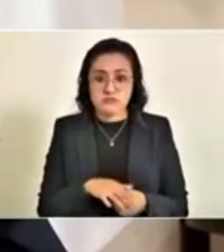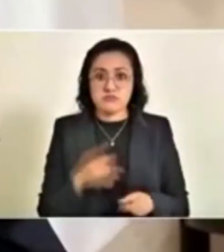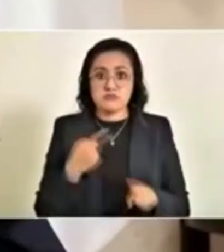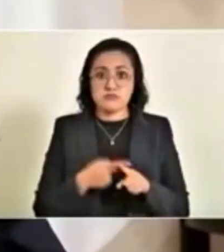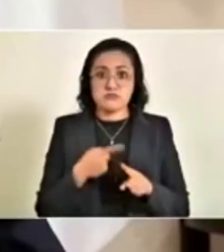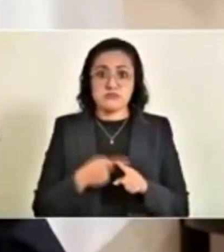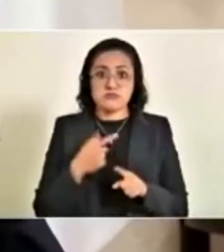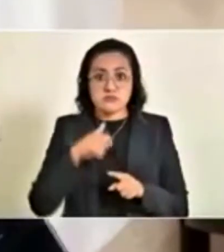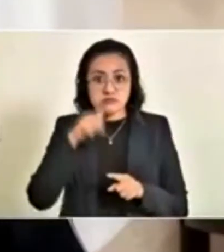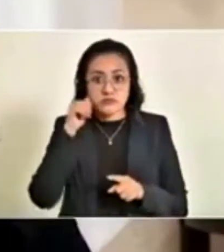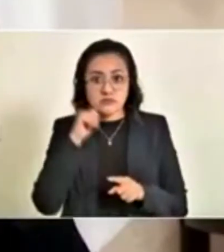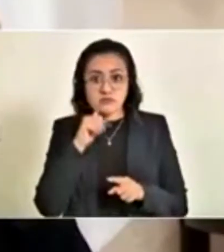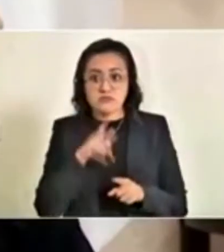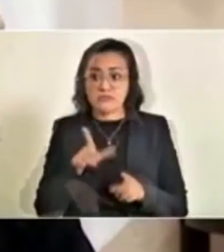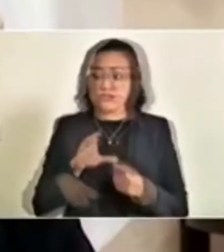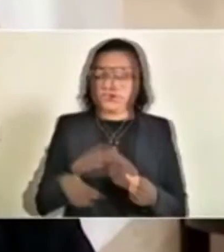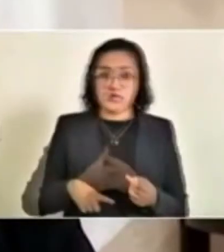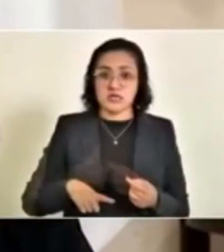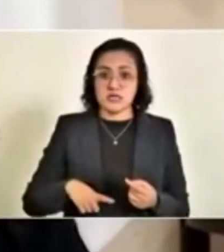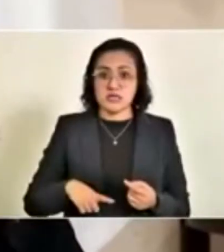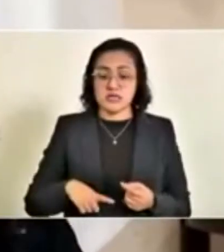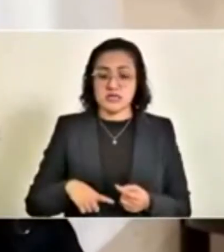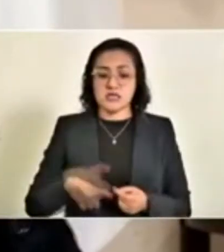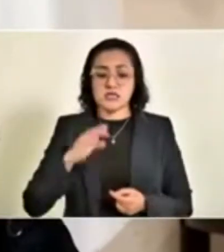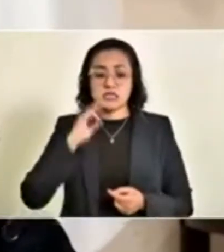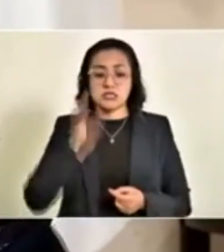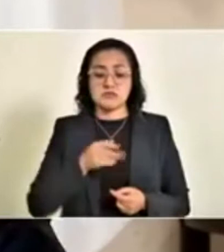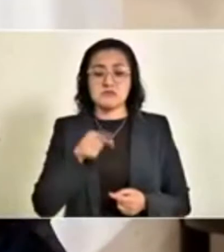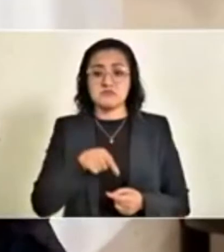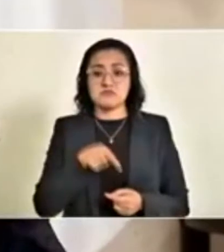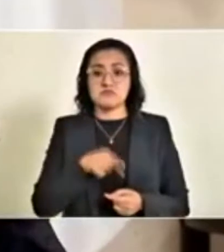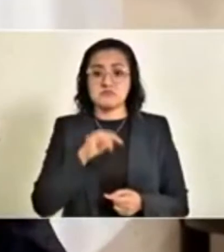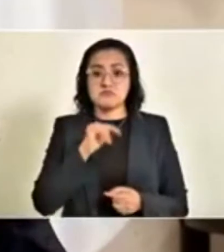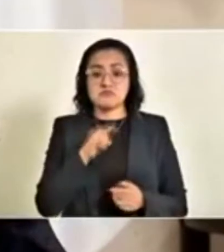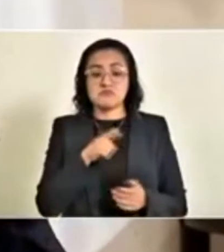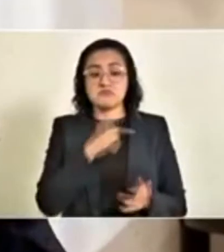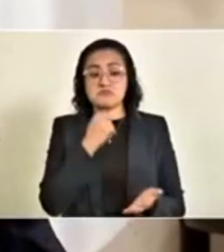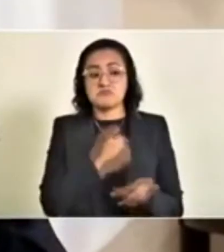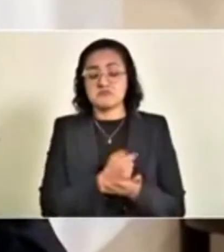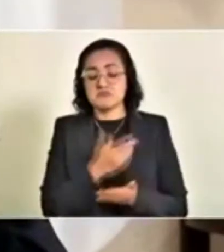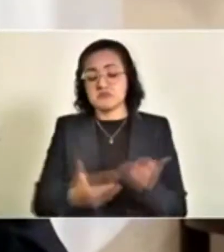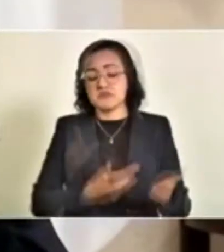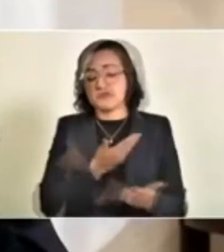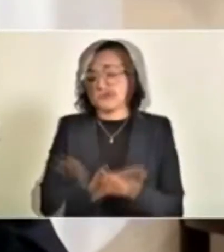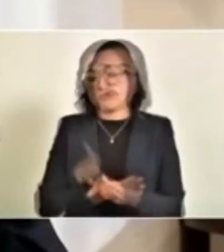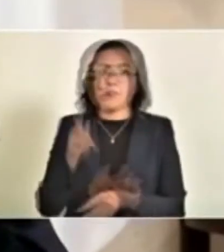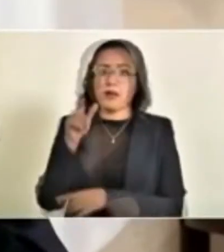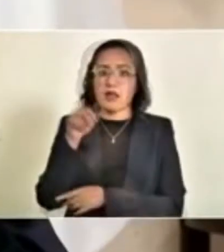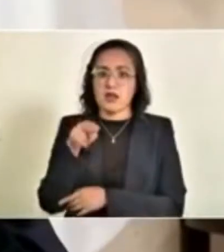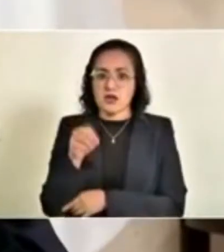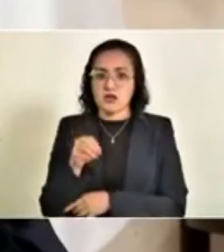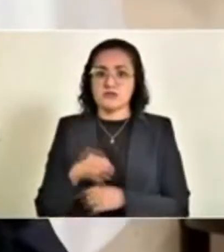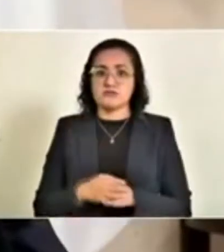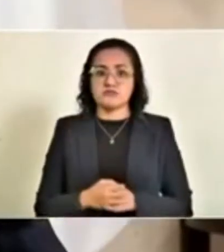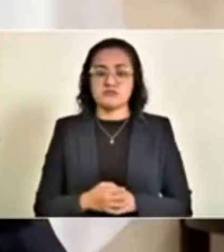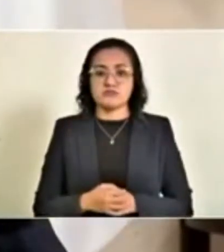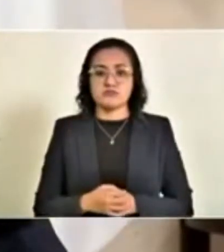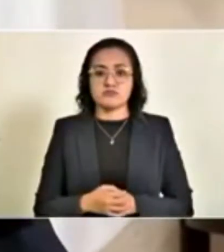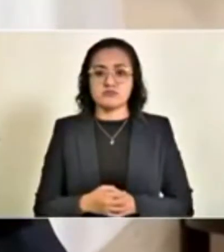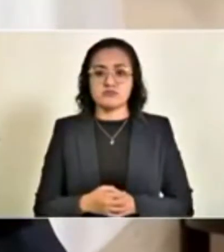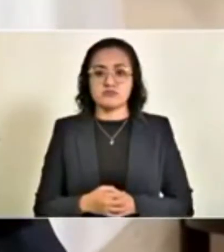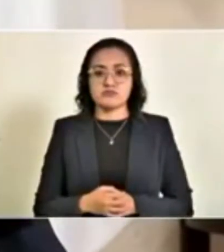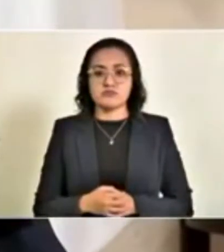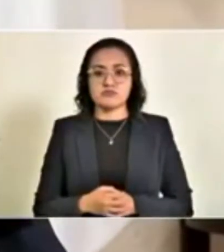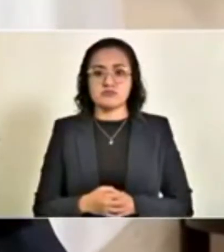ayer, la Comisión de Gobernación aprobó el dictamen, mismo que hoy pasará a pleno.